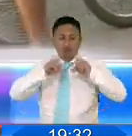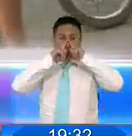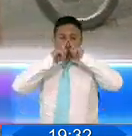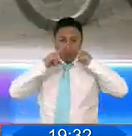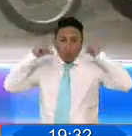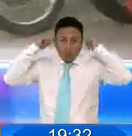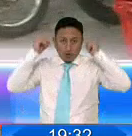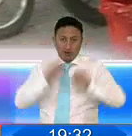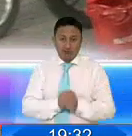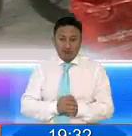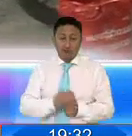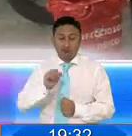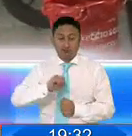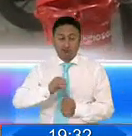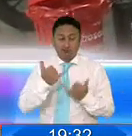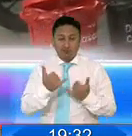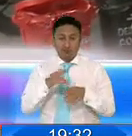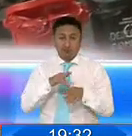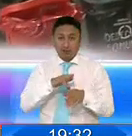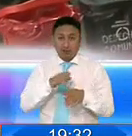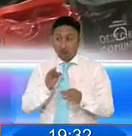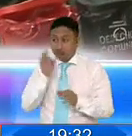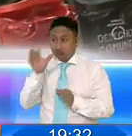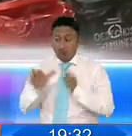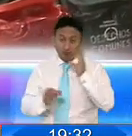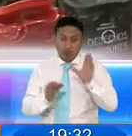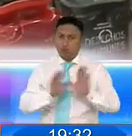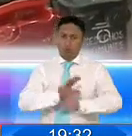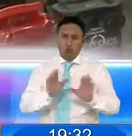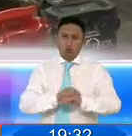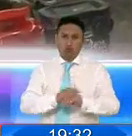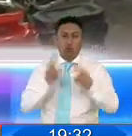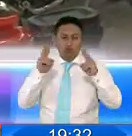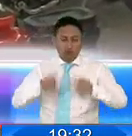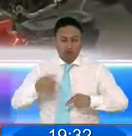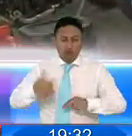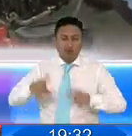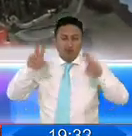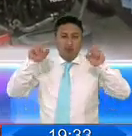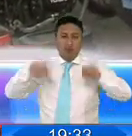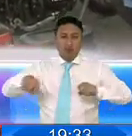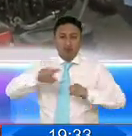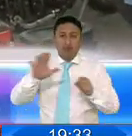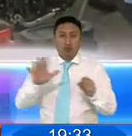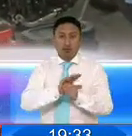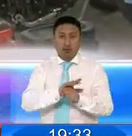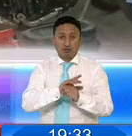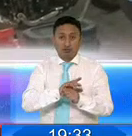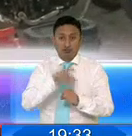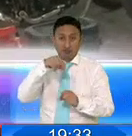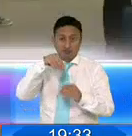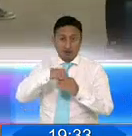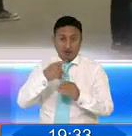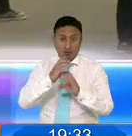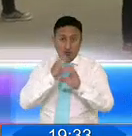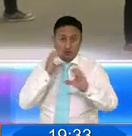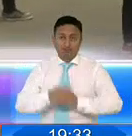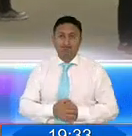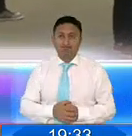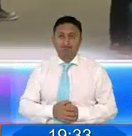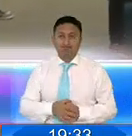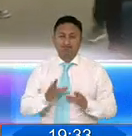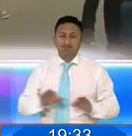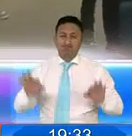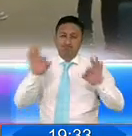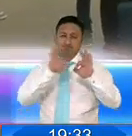mascarilla, así que no habría el riesgo de contagio dentro de los buses, ya que también tenemos el tema de aforos dentro de las unidades. Es importante